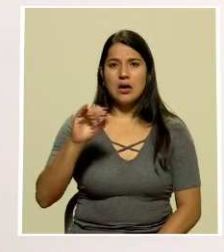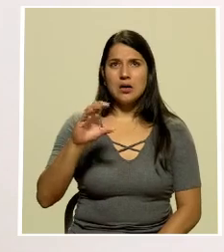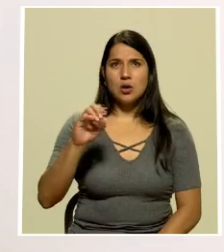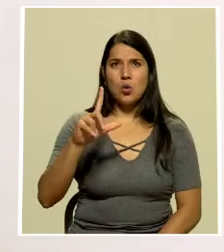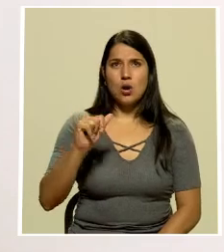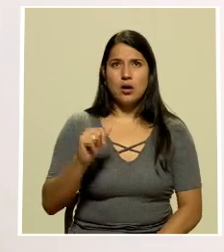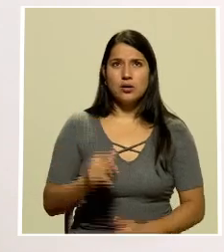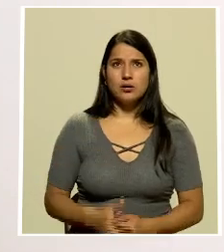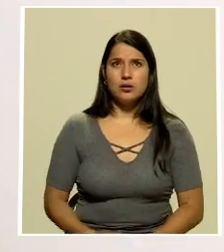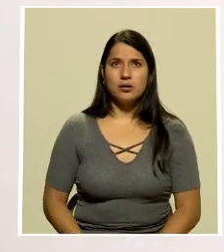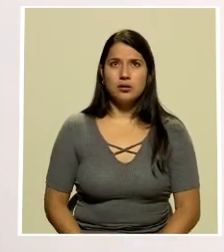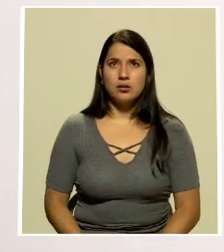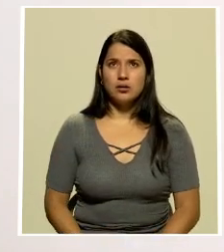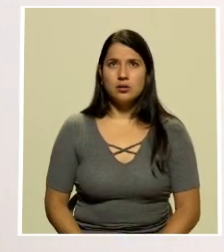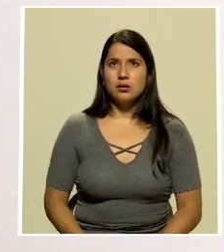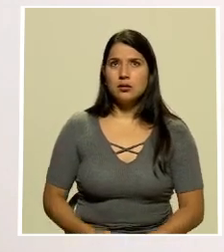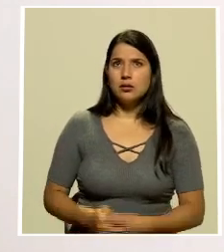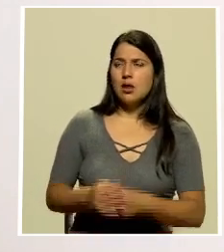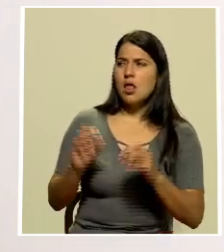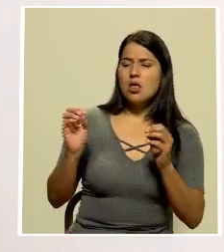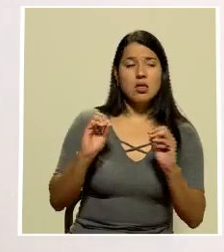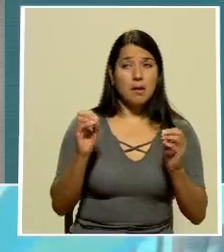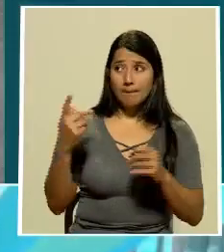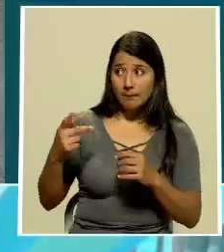¿Perecedero? No, nada de peligro.